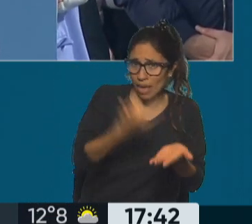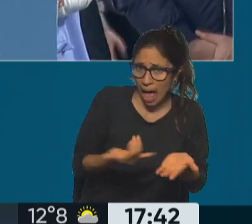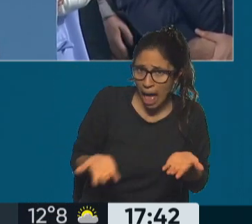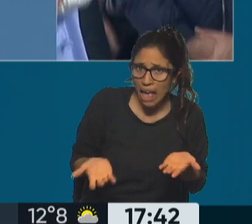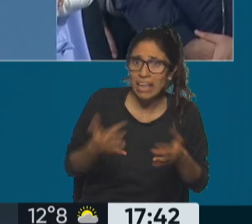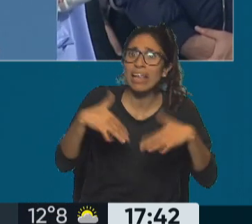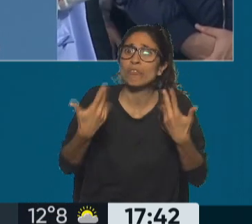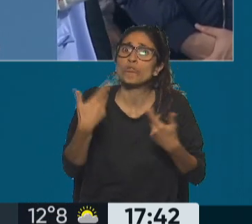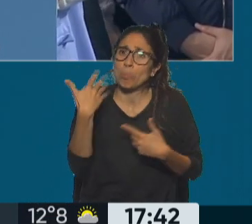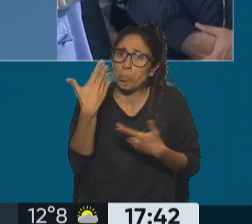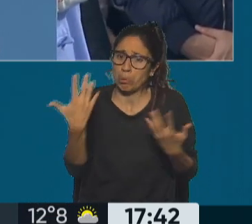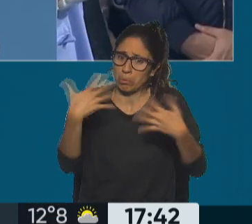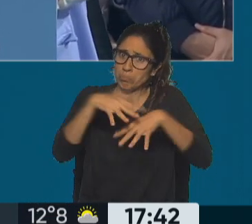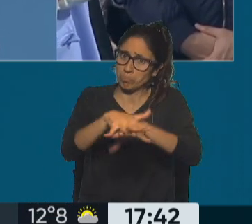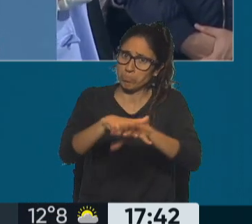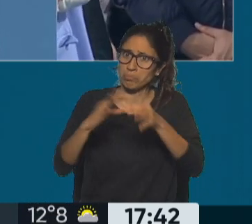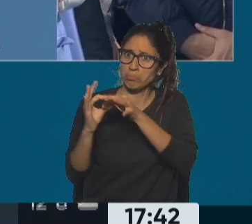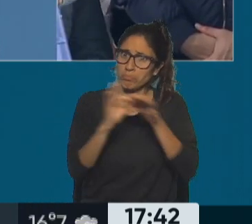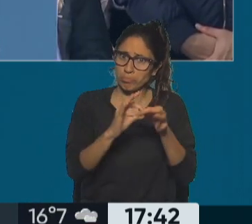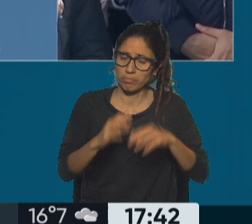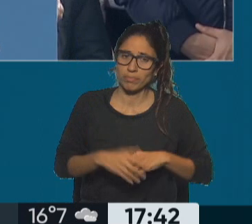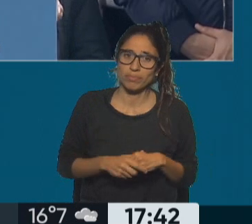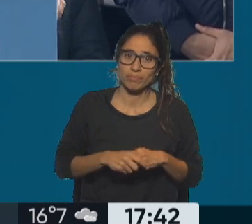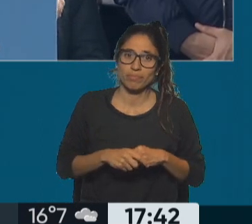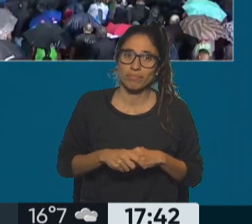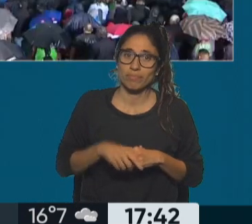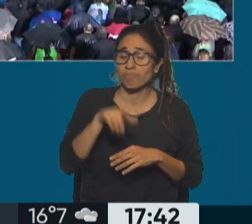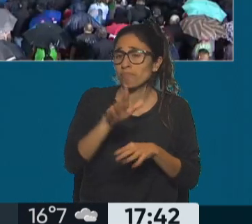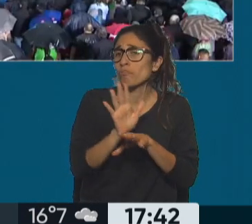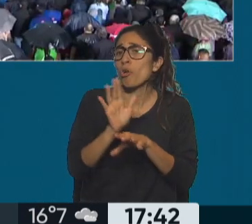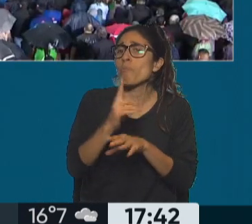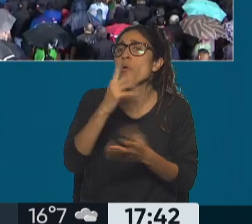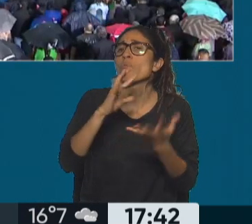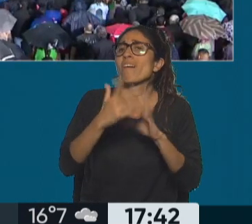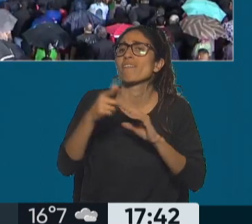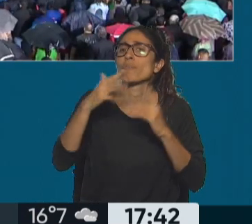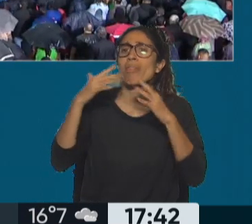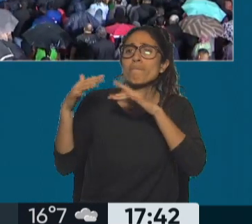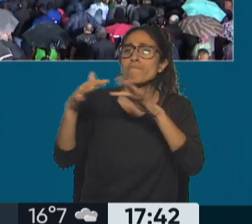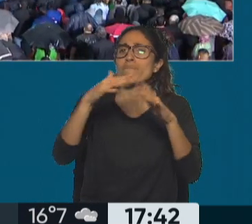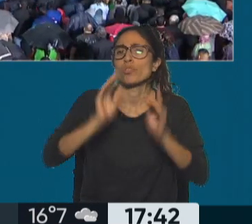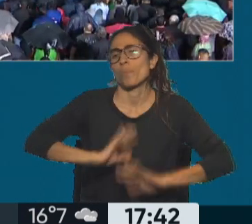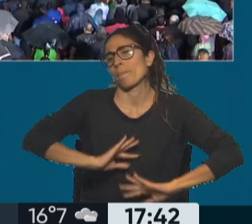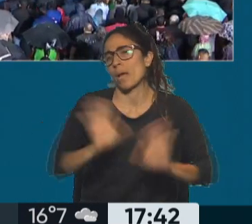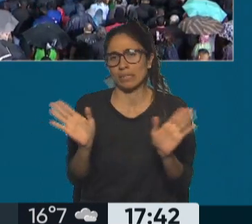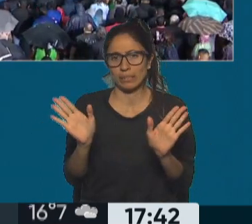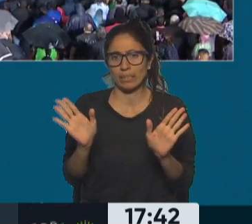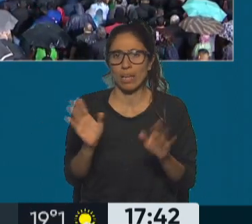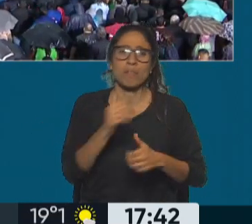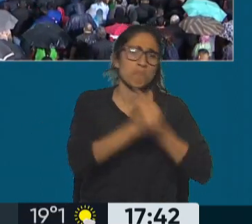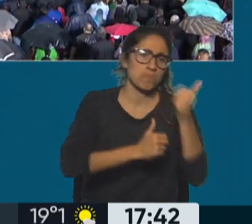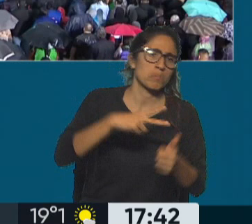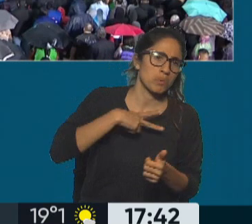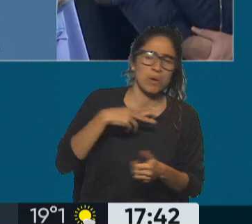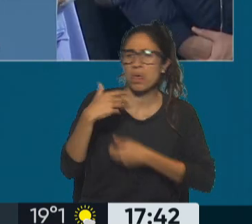es otro de los debates, y lo que se quiere hacer ahí es derribar un mito, ni más ni menos. Pueden convivir las dos cosas, es necesario que convivan y que en todo caso el Estado sea